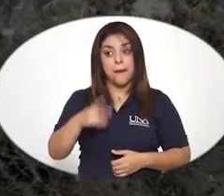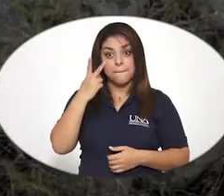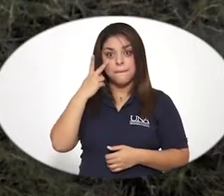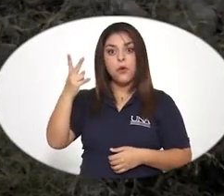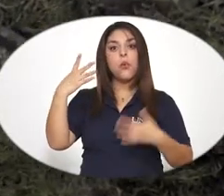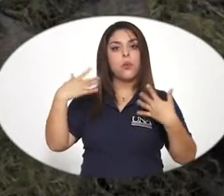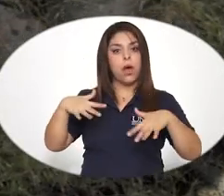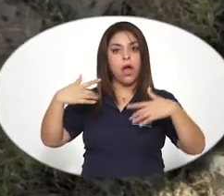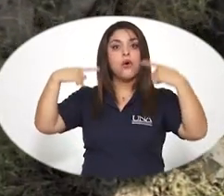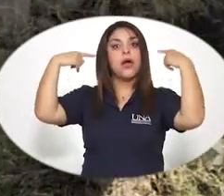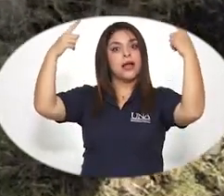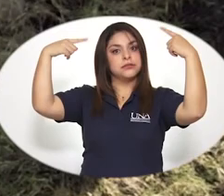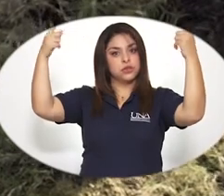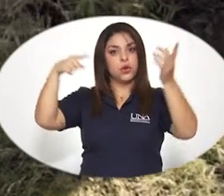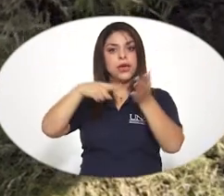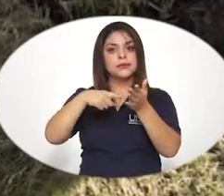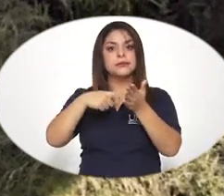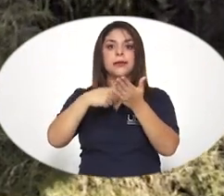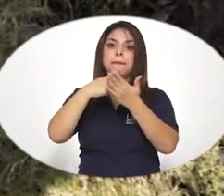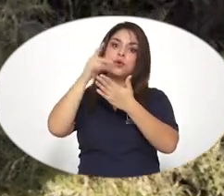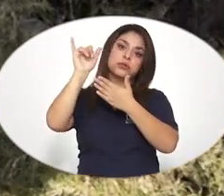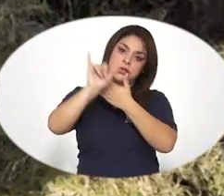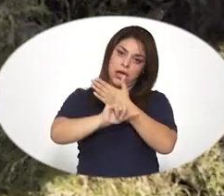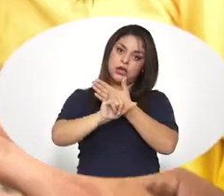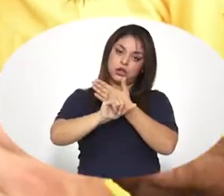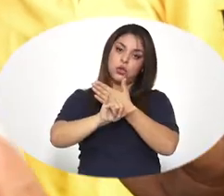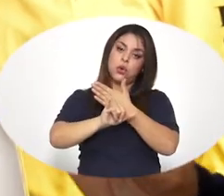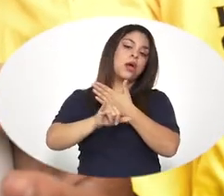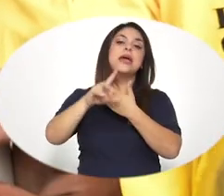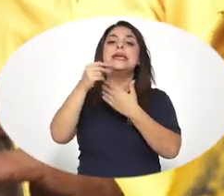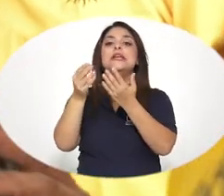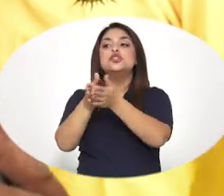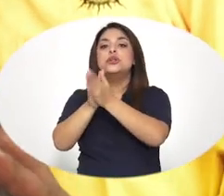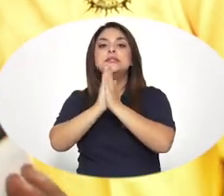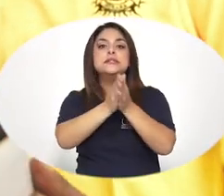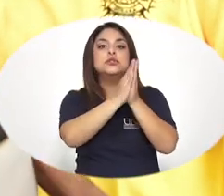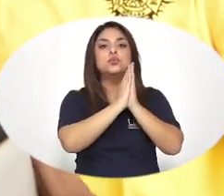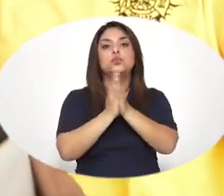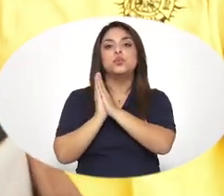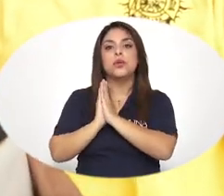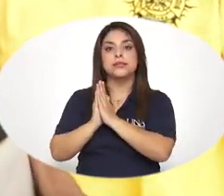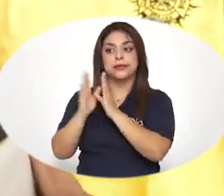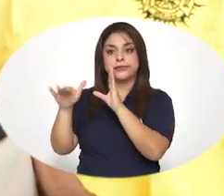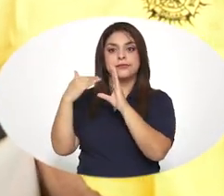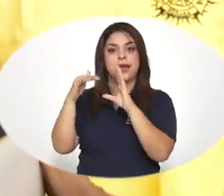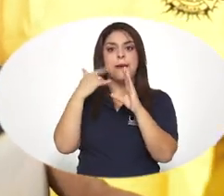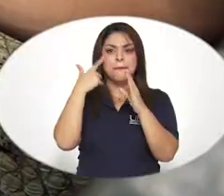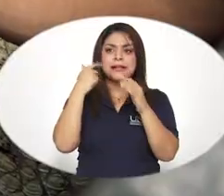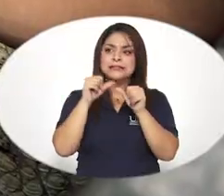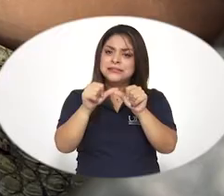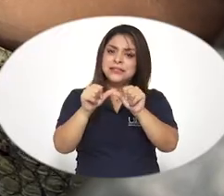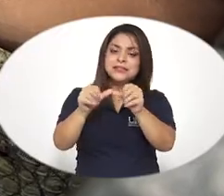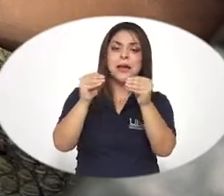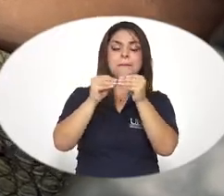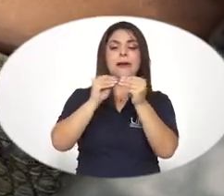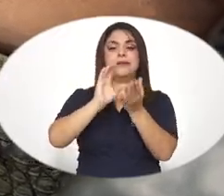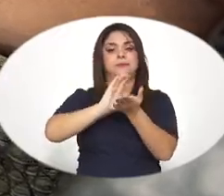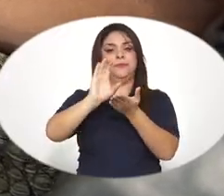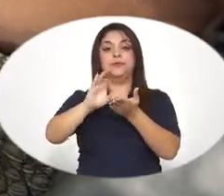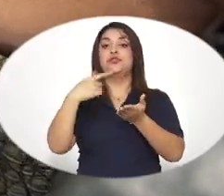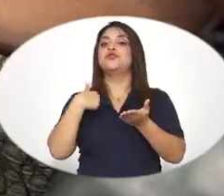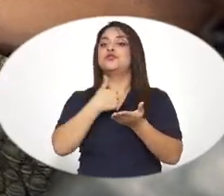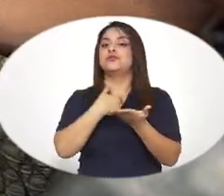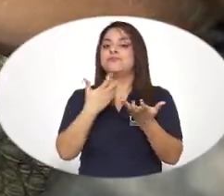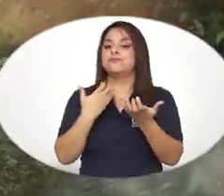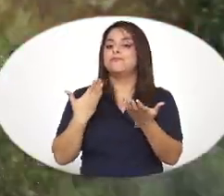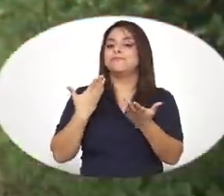Al ver el éxito que ha tenido este proyecto y las solicitudes que nos llegan a realizar más